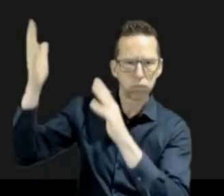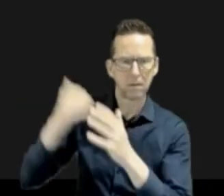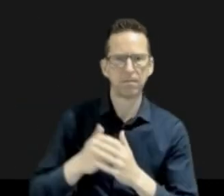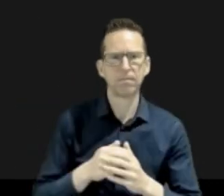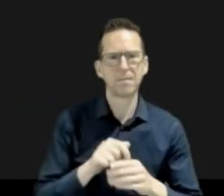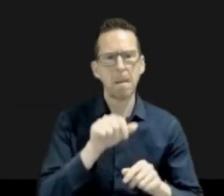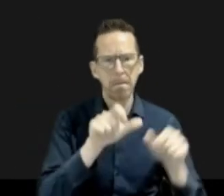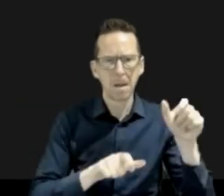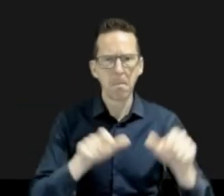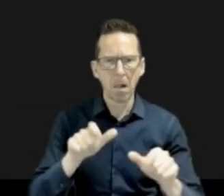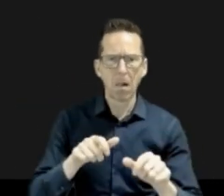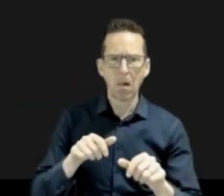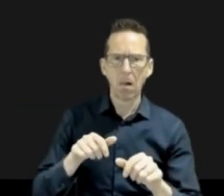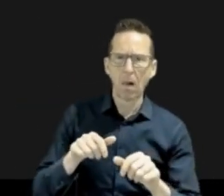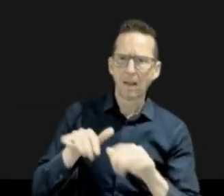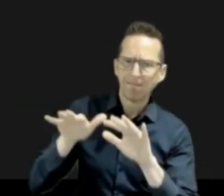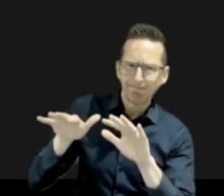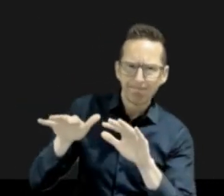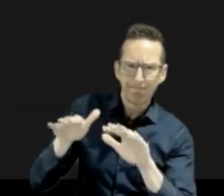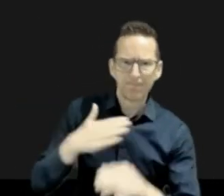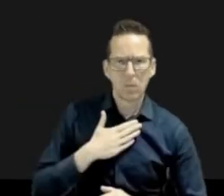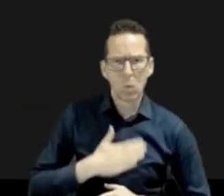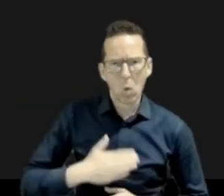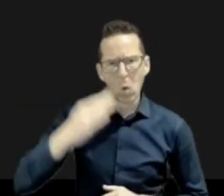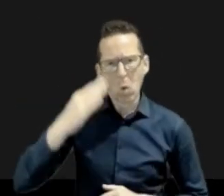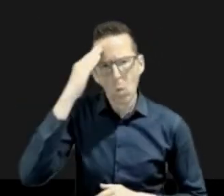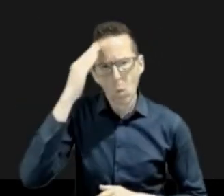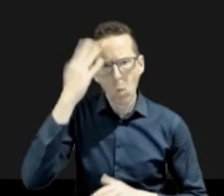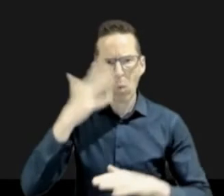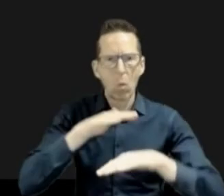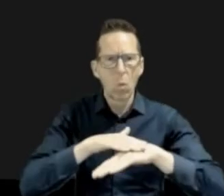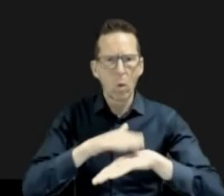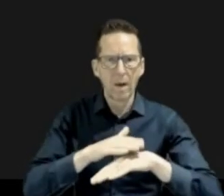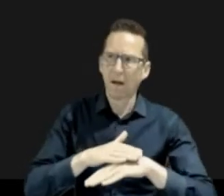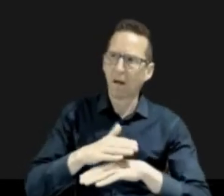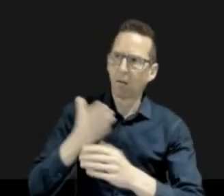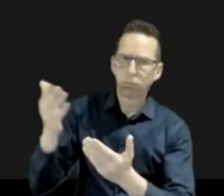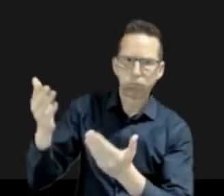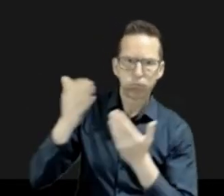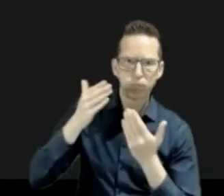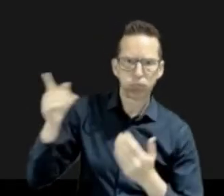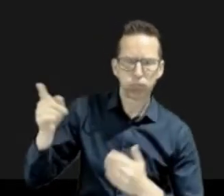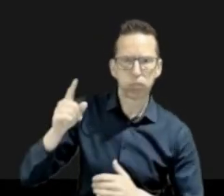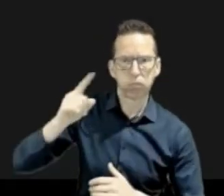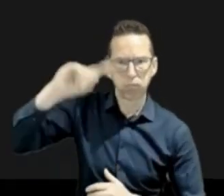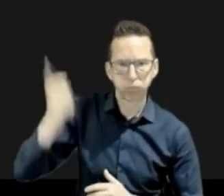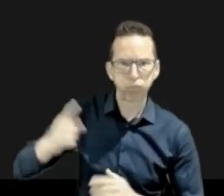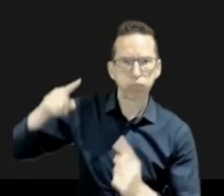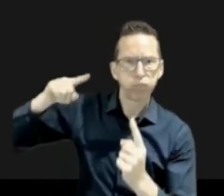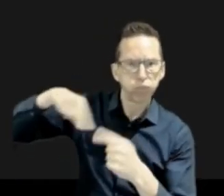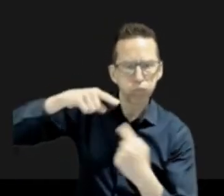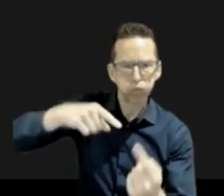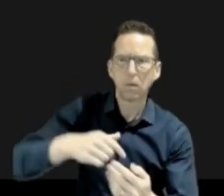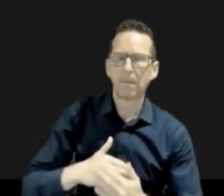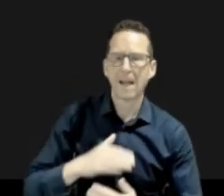a reducción de riesgo de desastre en el congreso de 2011 y hasta y